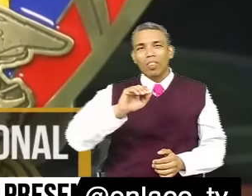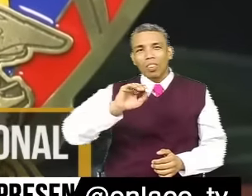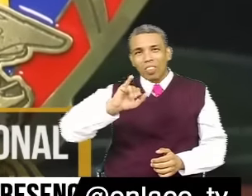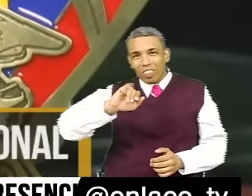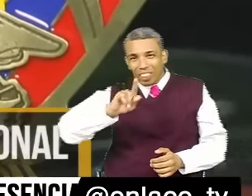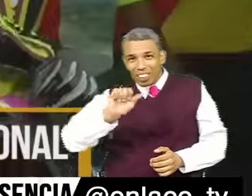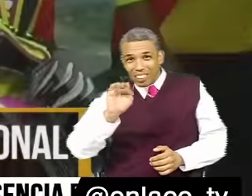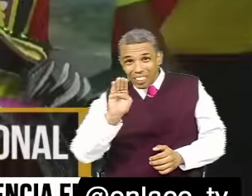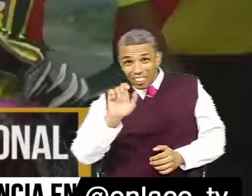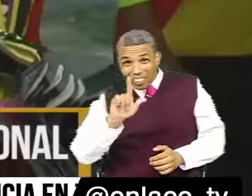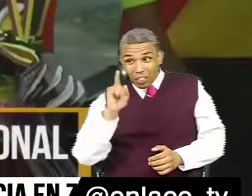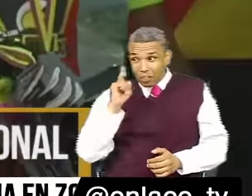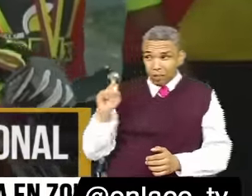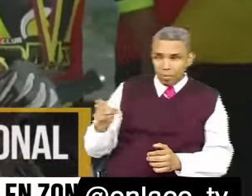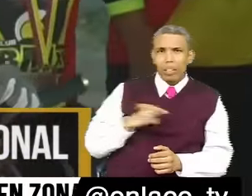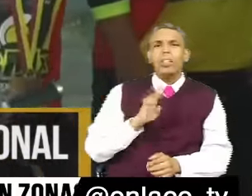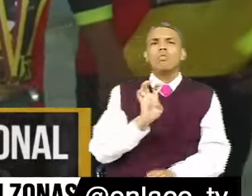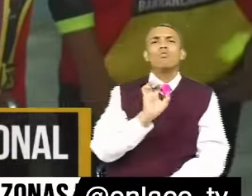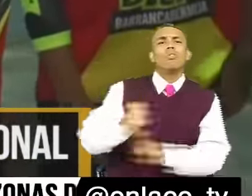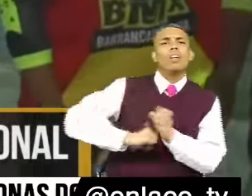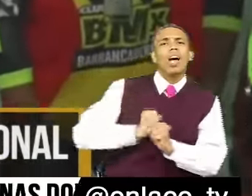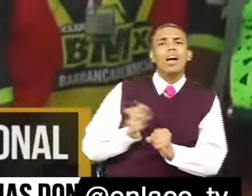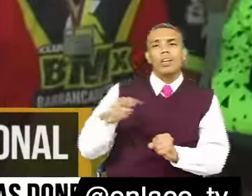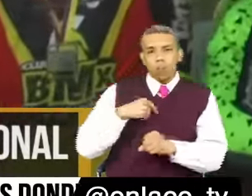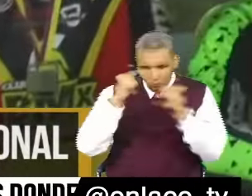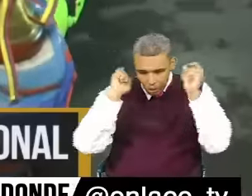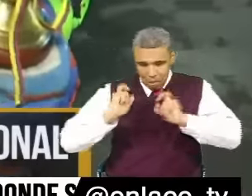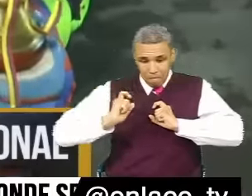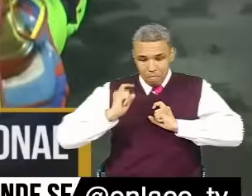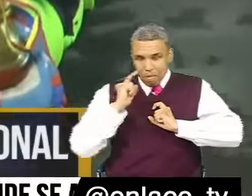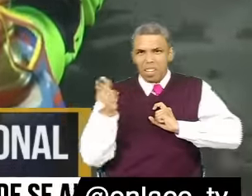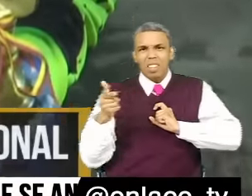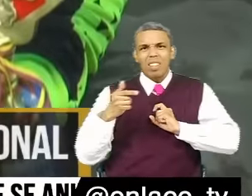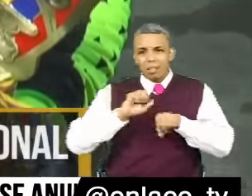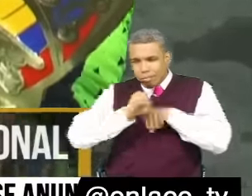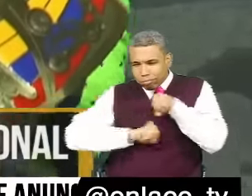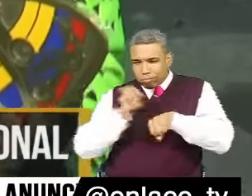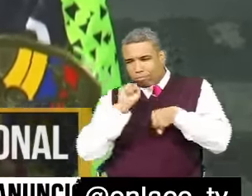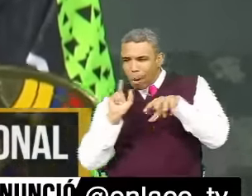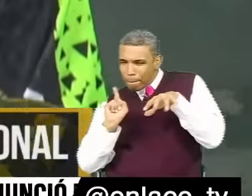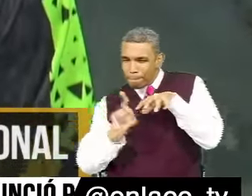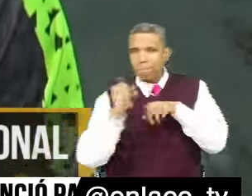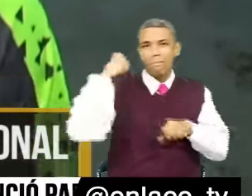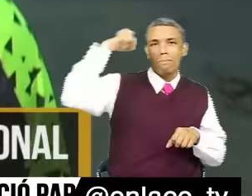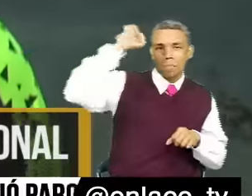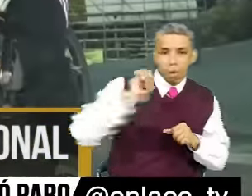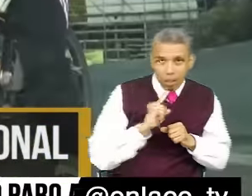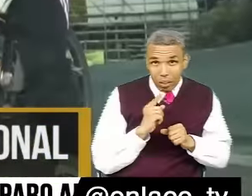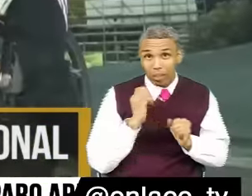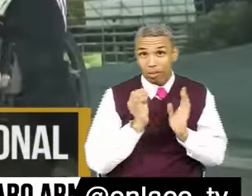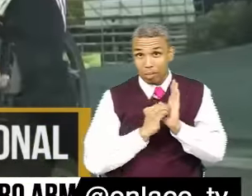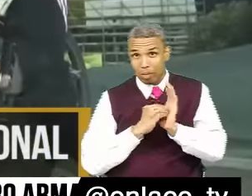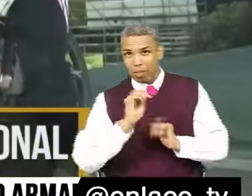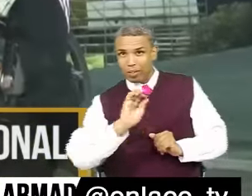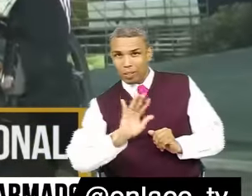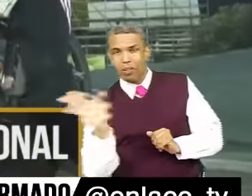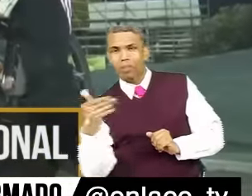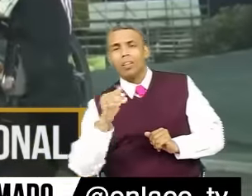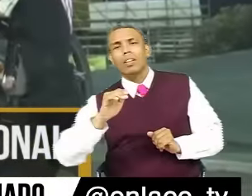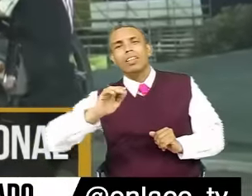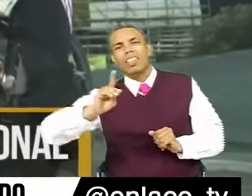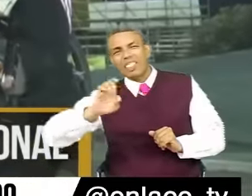9 años, obtuvo 2 trofeos. Junto a ella, Emily Pérez, Natalia Álvarez, Daniel Ávila, Epifanio Vesga, Daniel Peña,